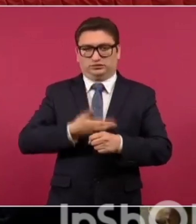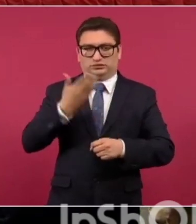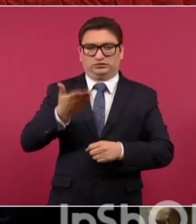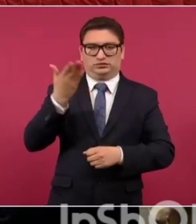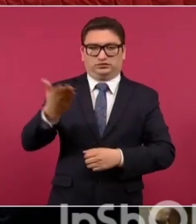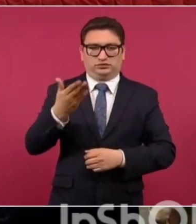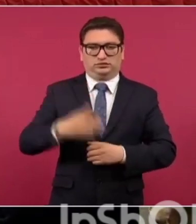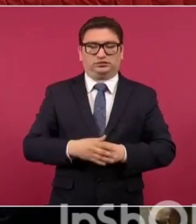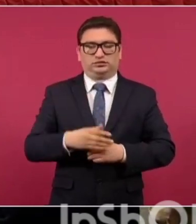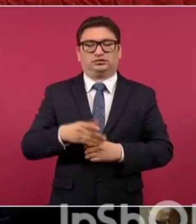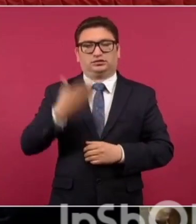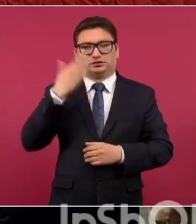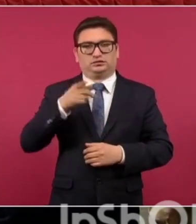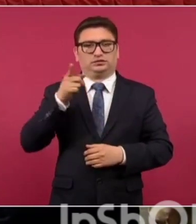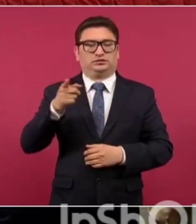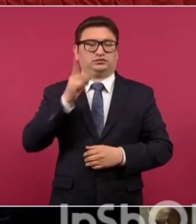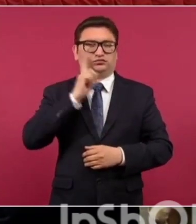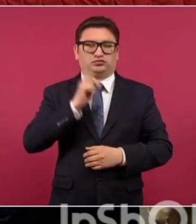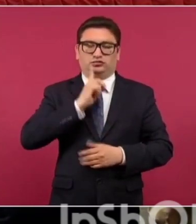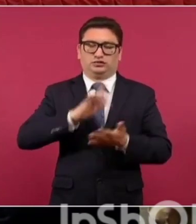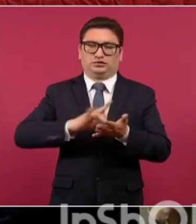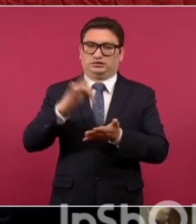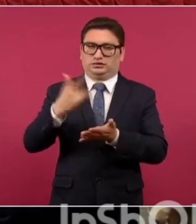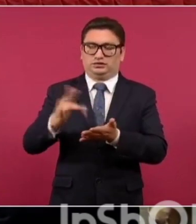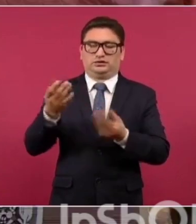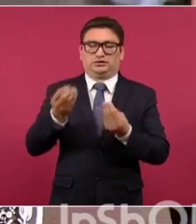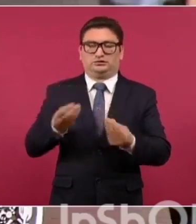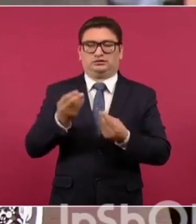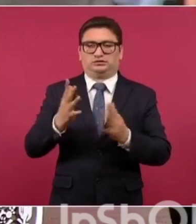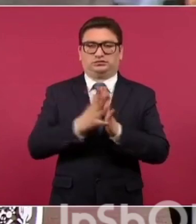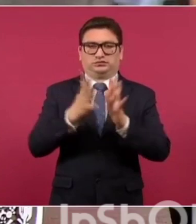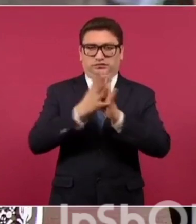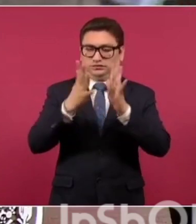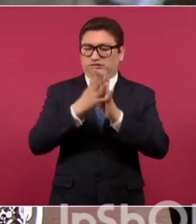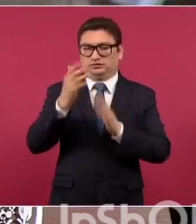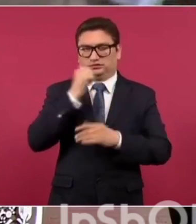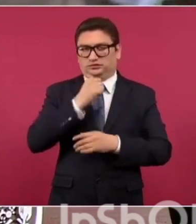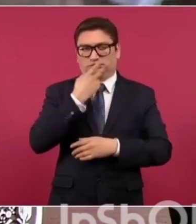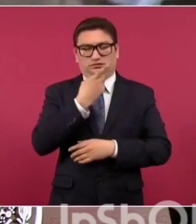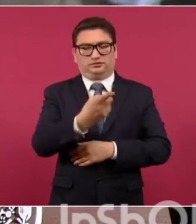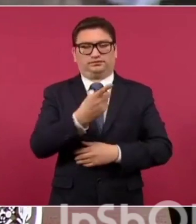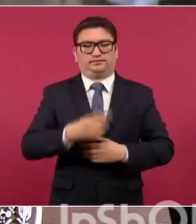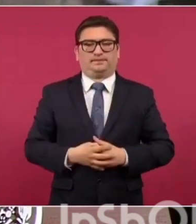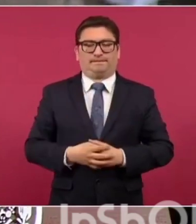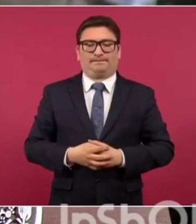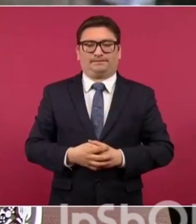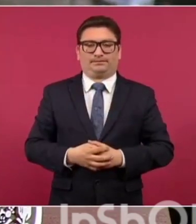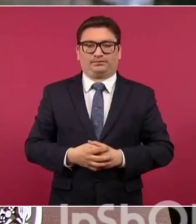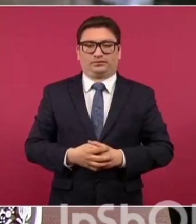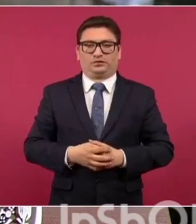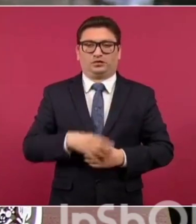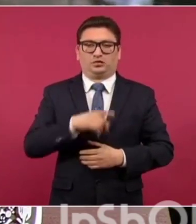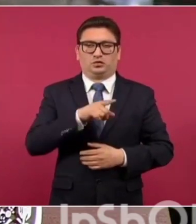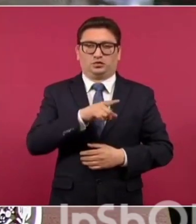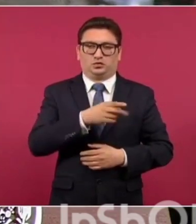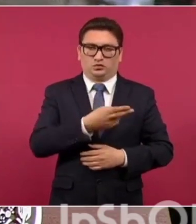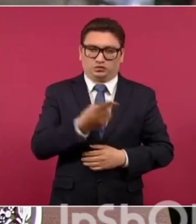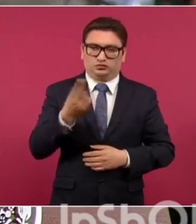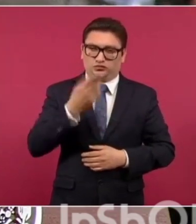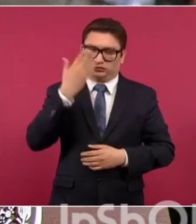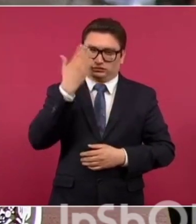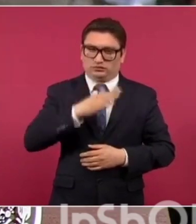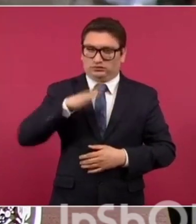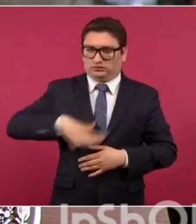María Alcalde, a la que le agradecemos también su participación, y simplemente decirle que, como usted sabe, el